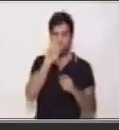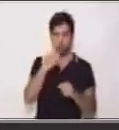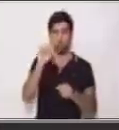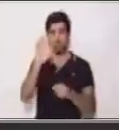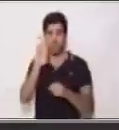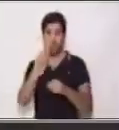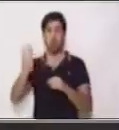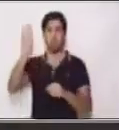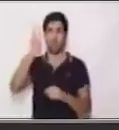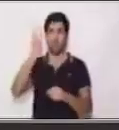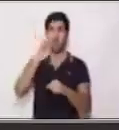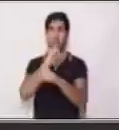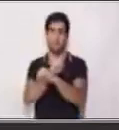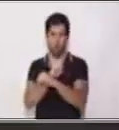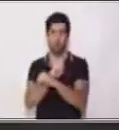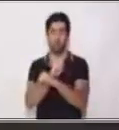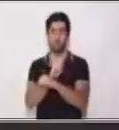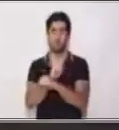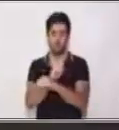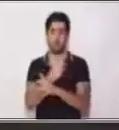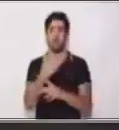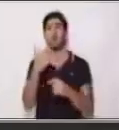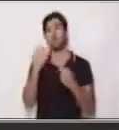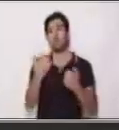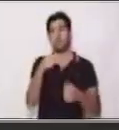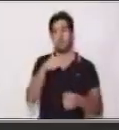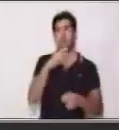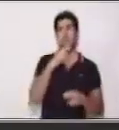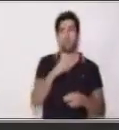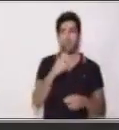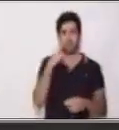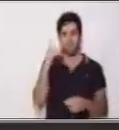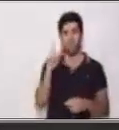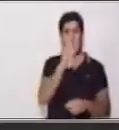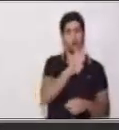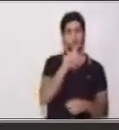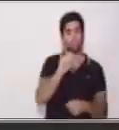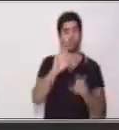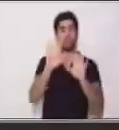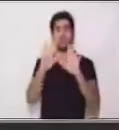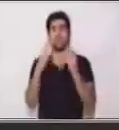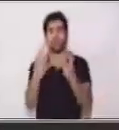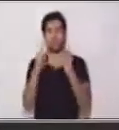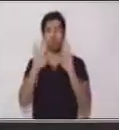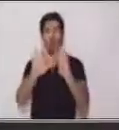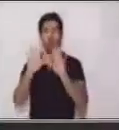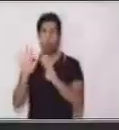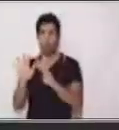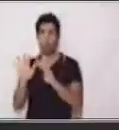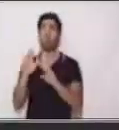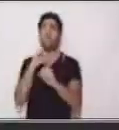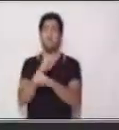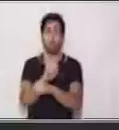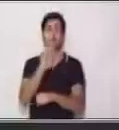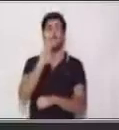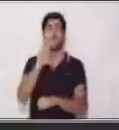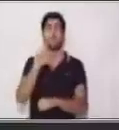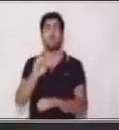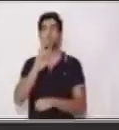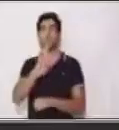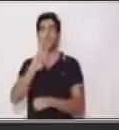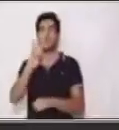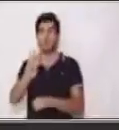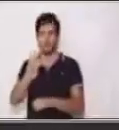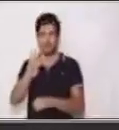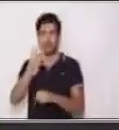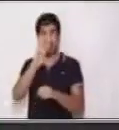3.375. Lo multiplicamos por 4.1888 y nos va a dar un volumen de